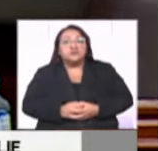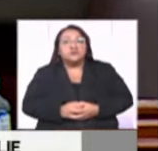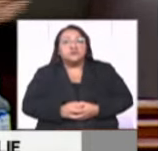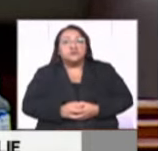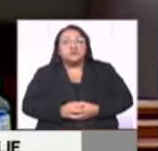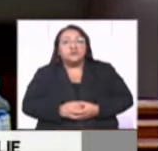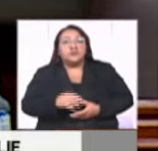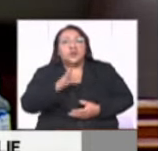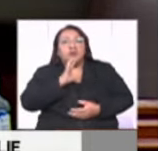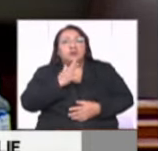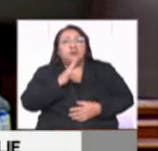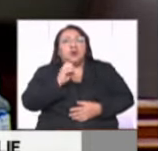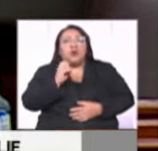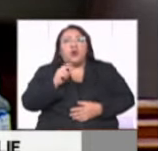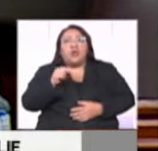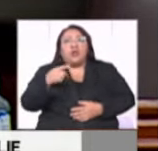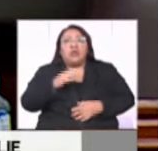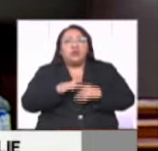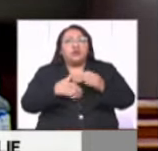hablando las ONGs, que